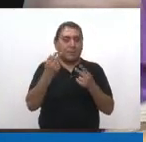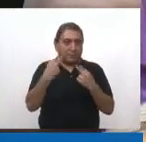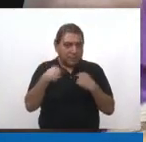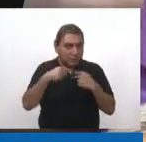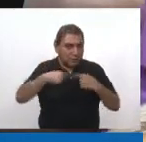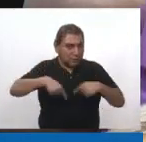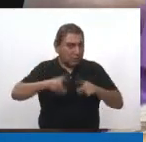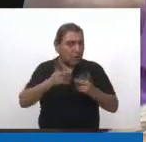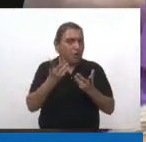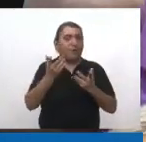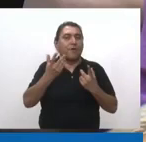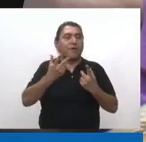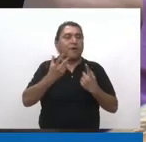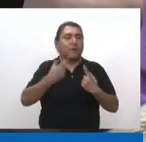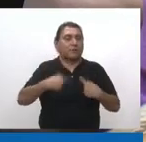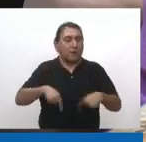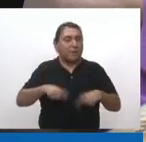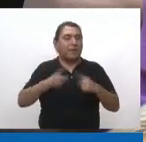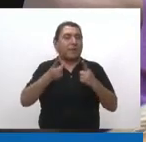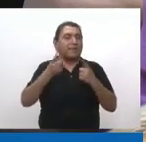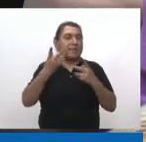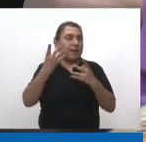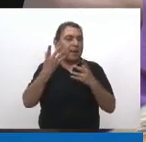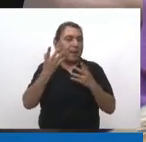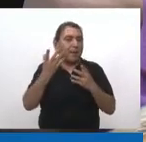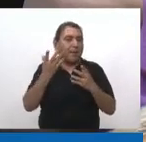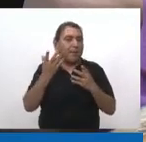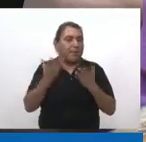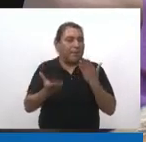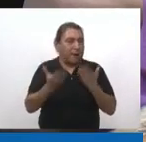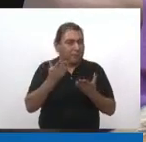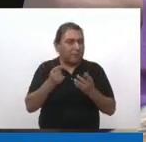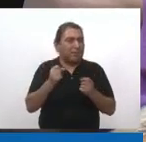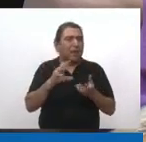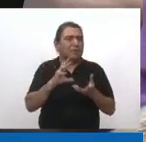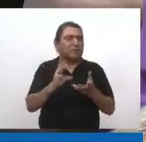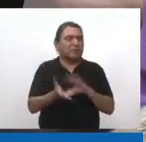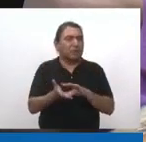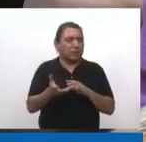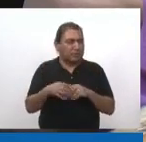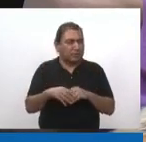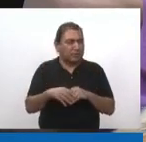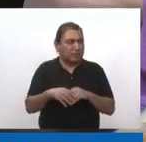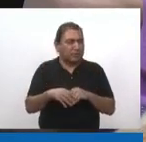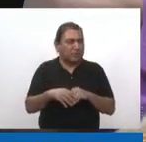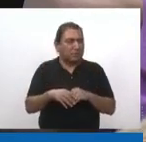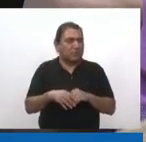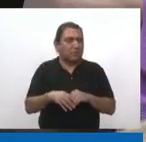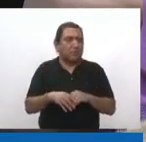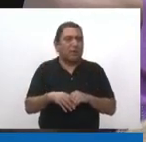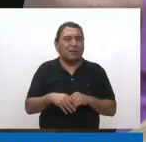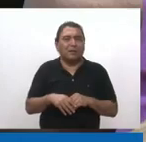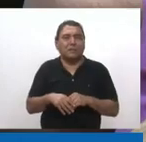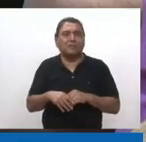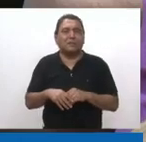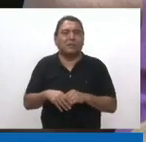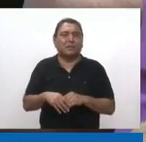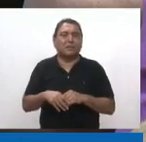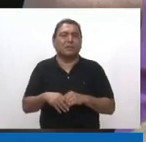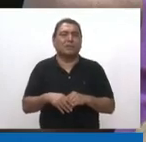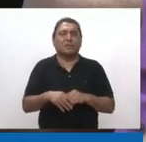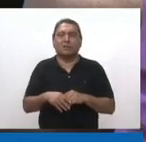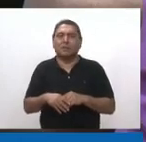razonabilidad, ajustarse al principio de paralelismo de las formas. Pero voy a recortar un poco porque